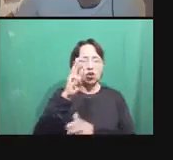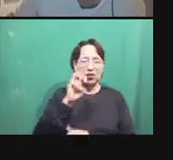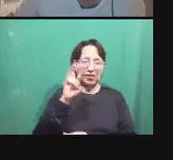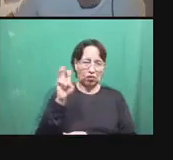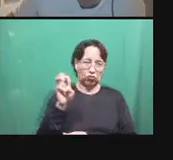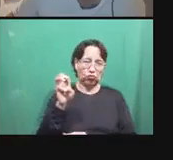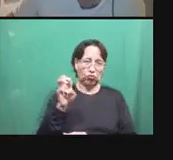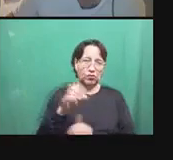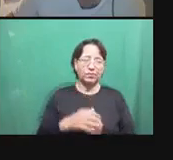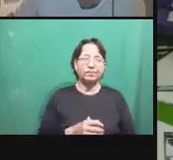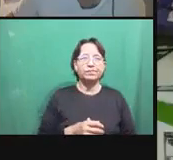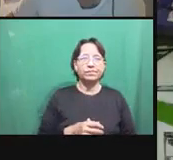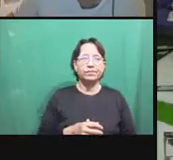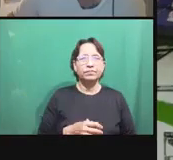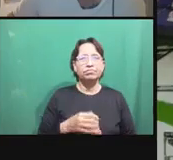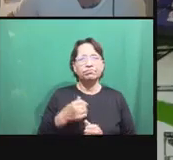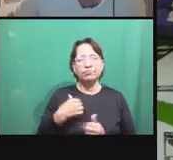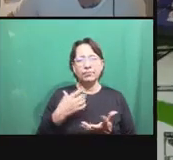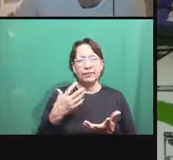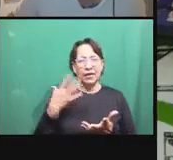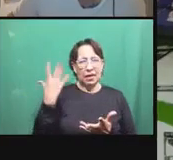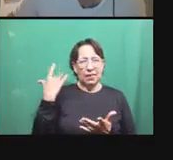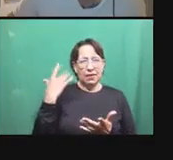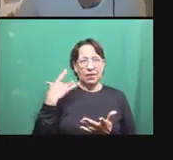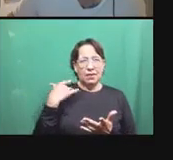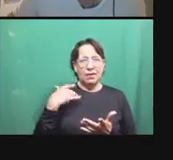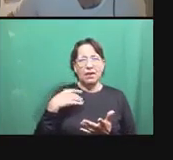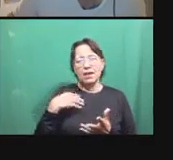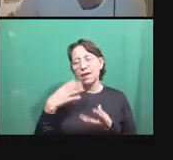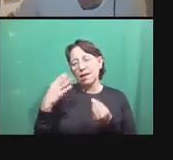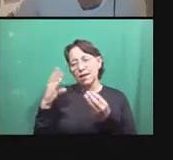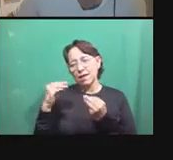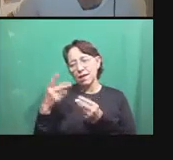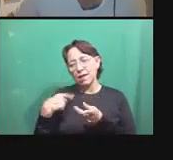1988. Estaba hablando con uno de los